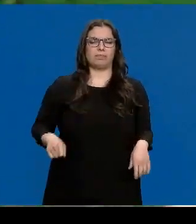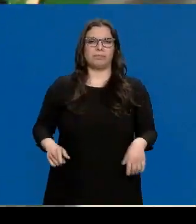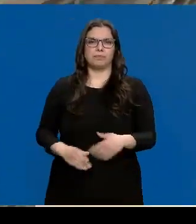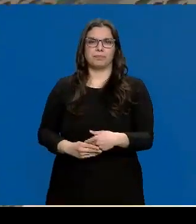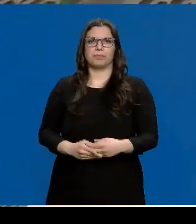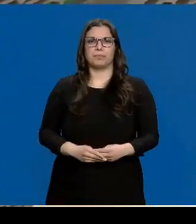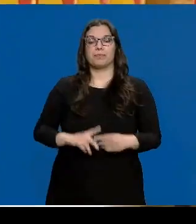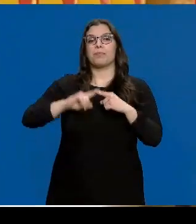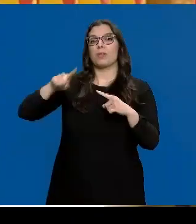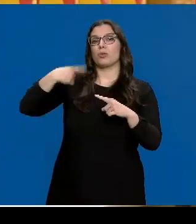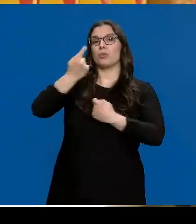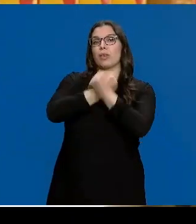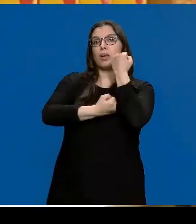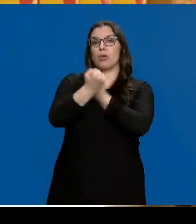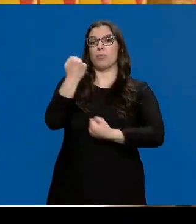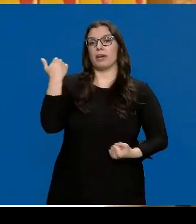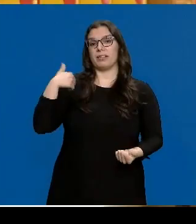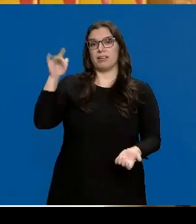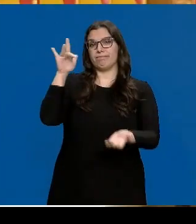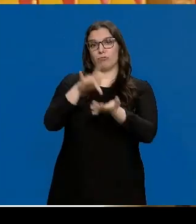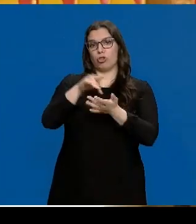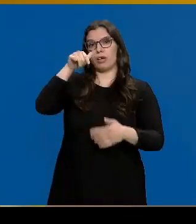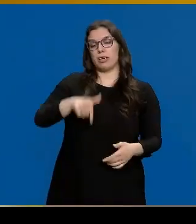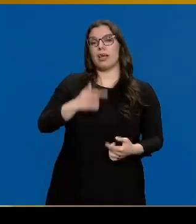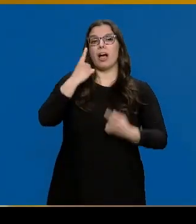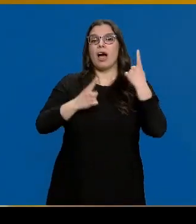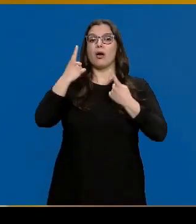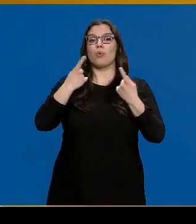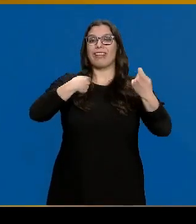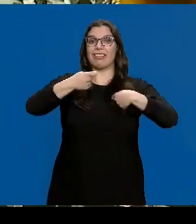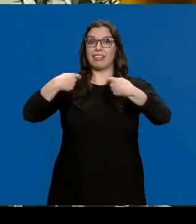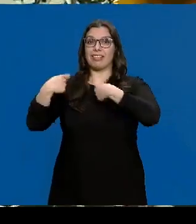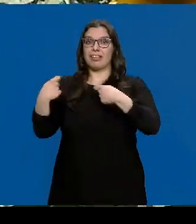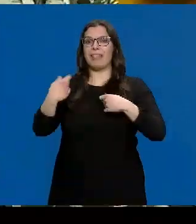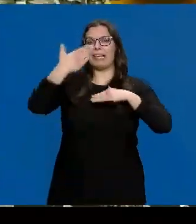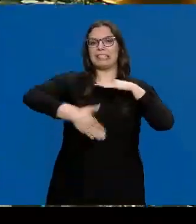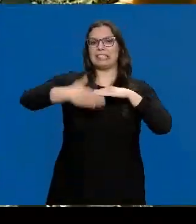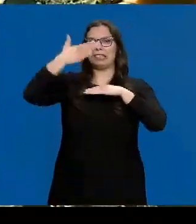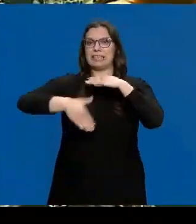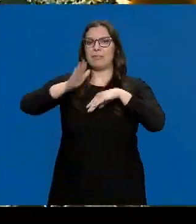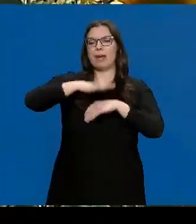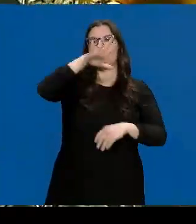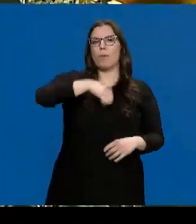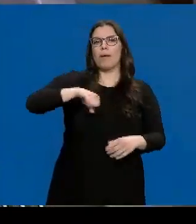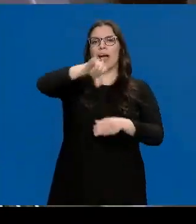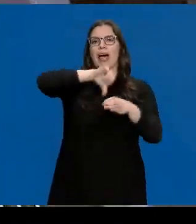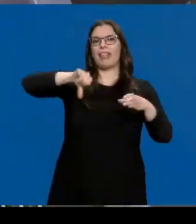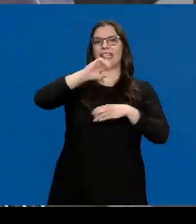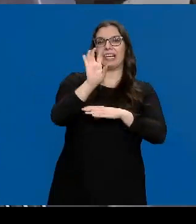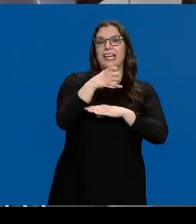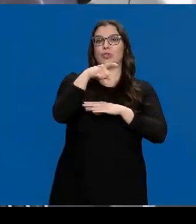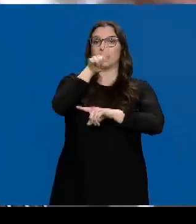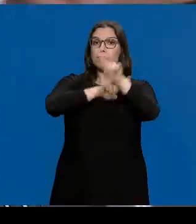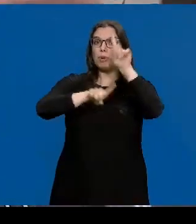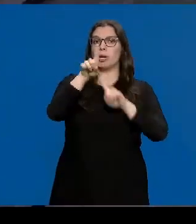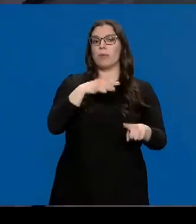Y las consecuencias económicas las estamos sufriendo ya. Algunos supermercados están racionando la compra de aceite de girasol, un problema que